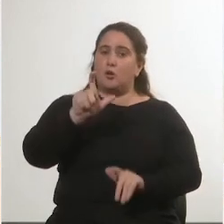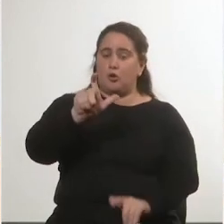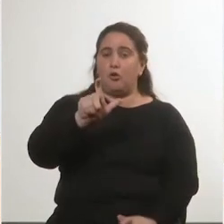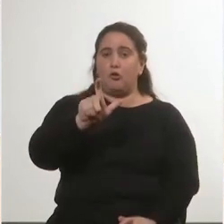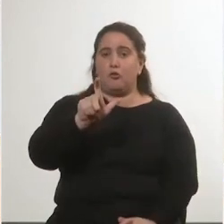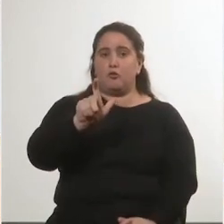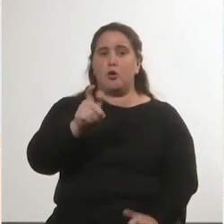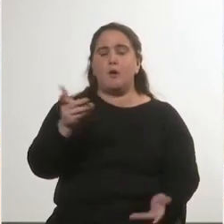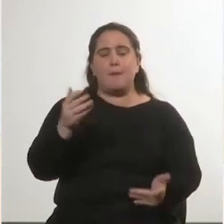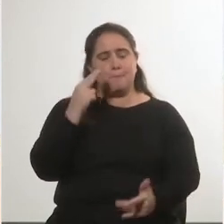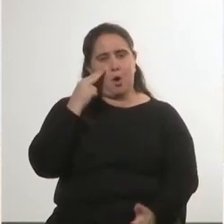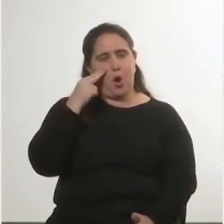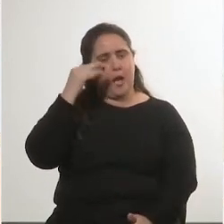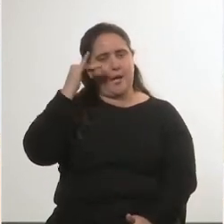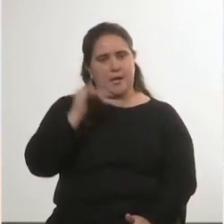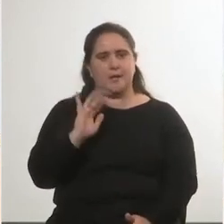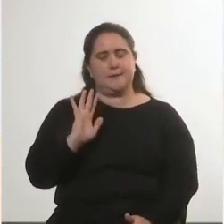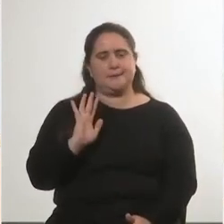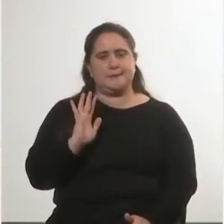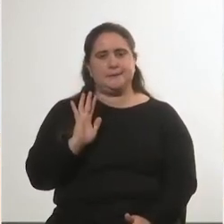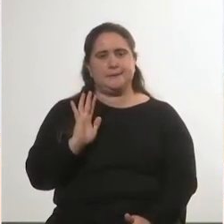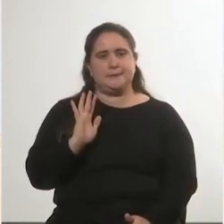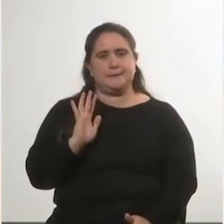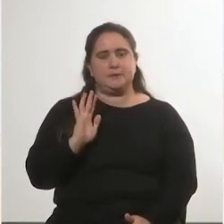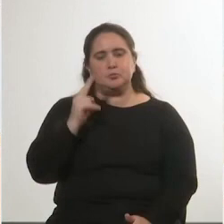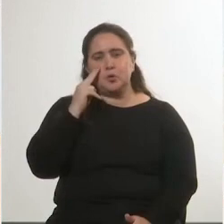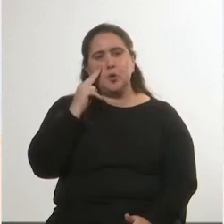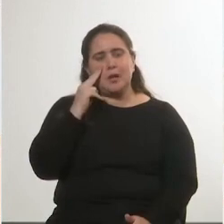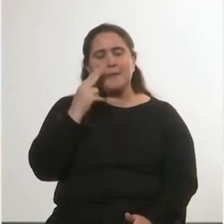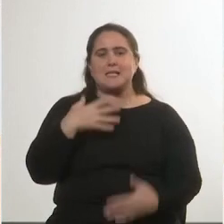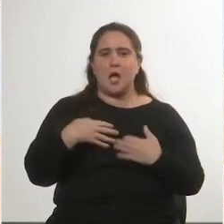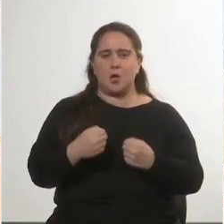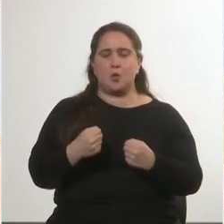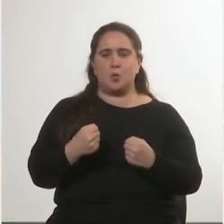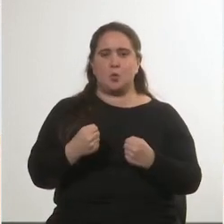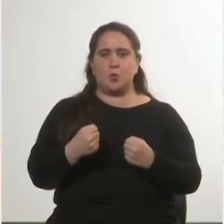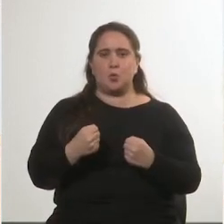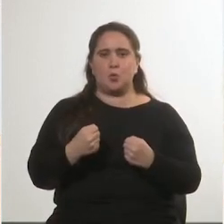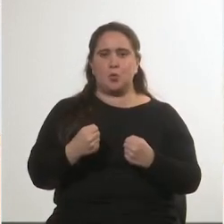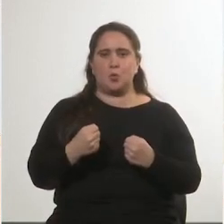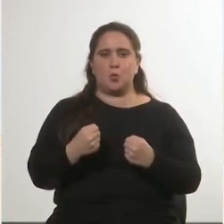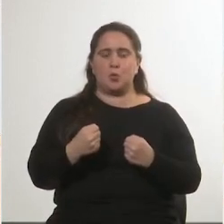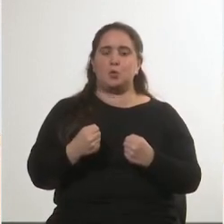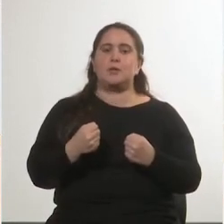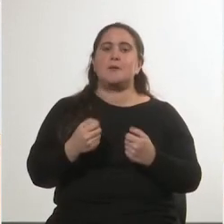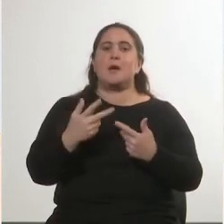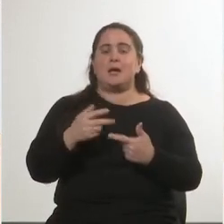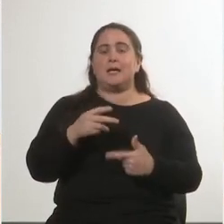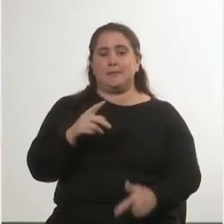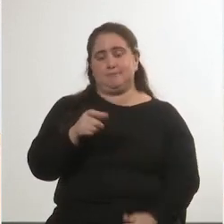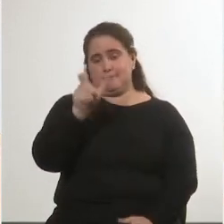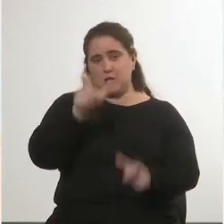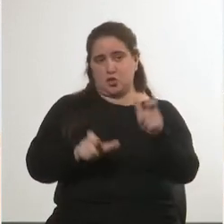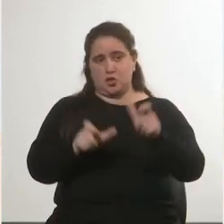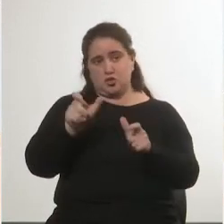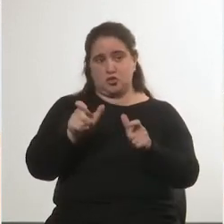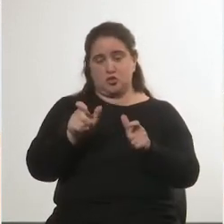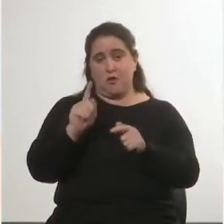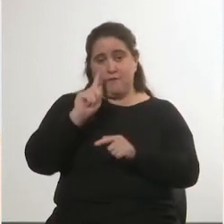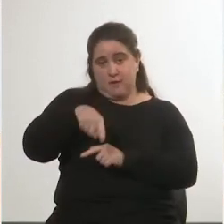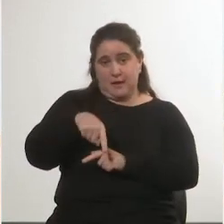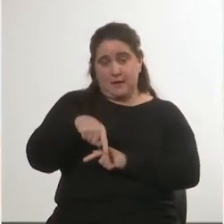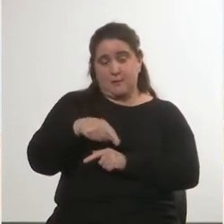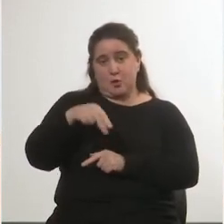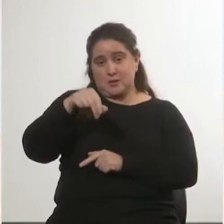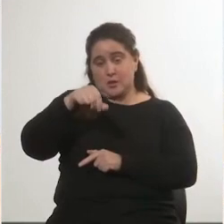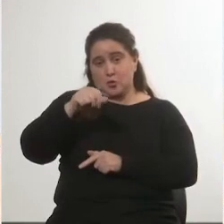Claramente estamos en un grave problema. El problema de salud que se genera en la gente por el agua con un contenido